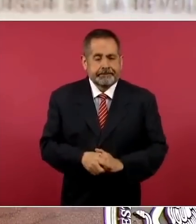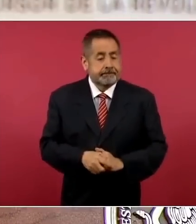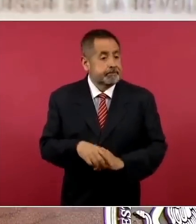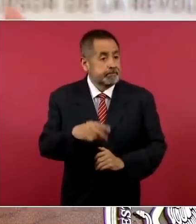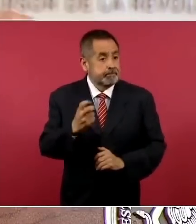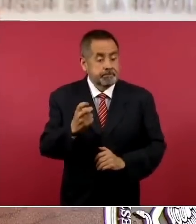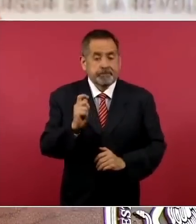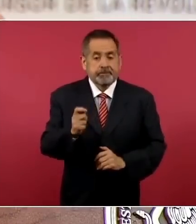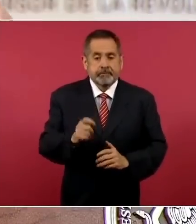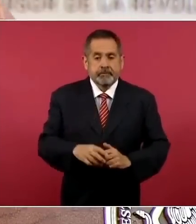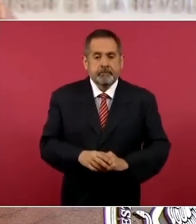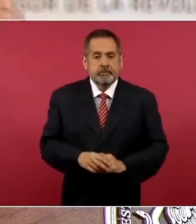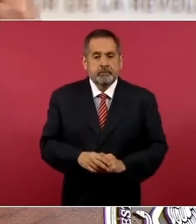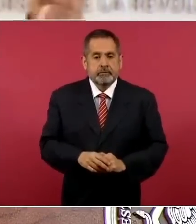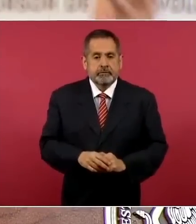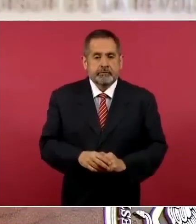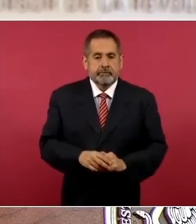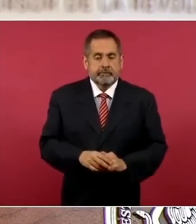Entonces,